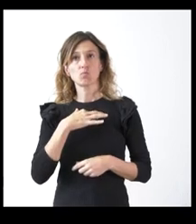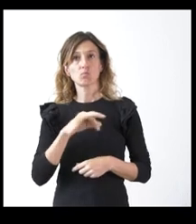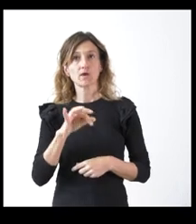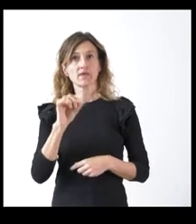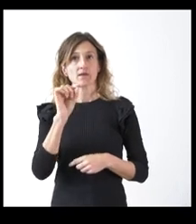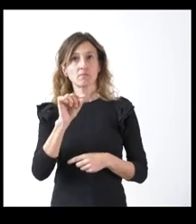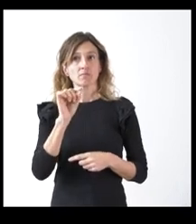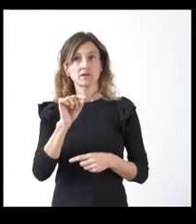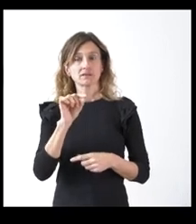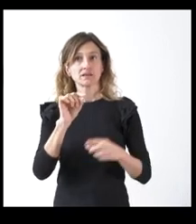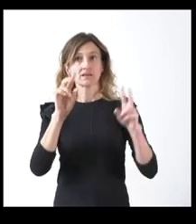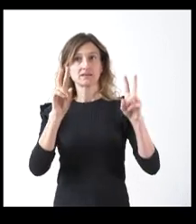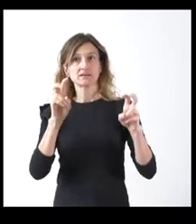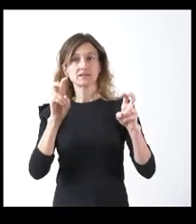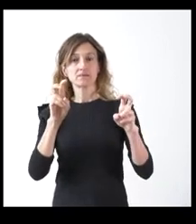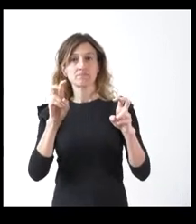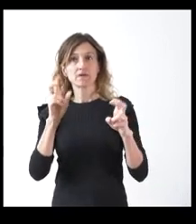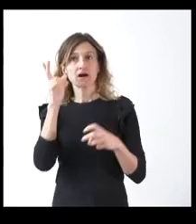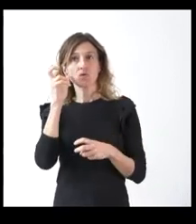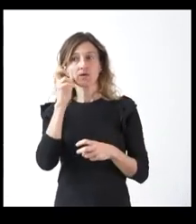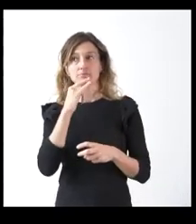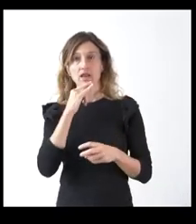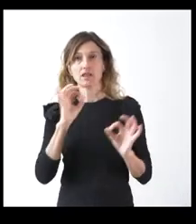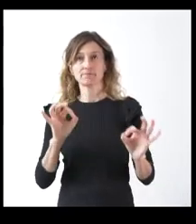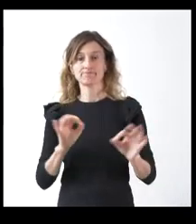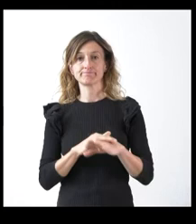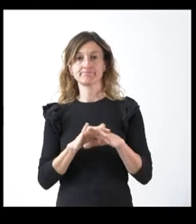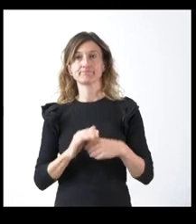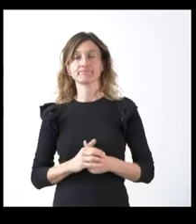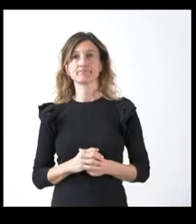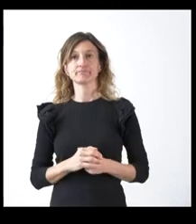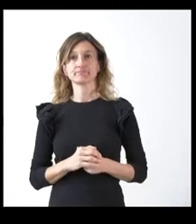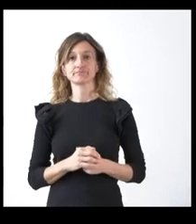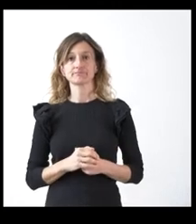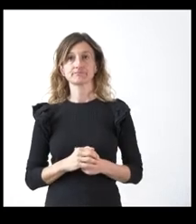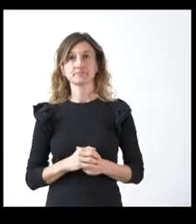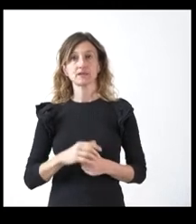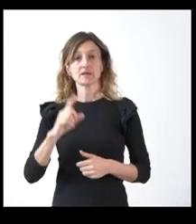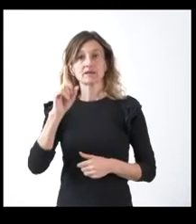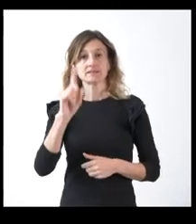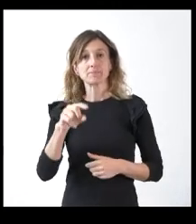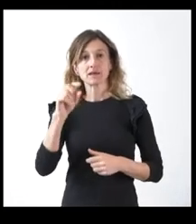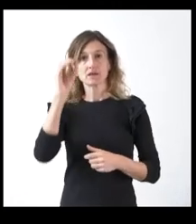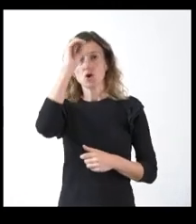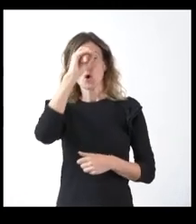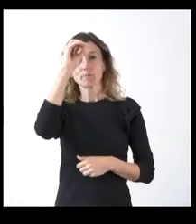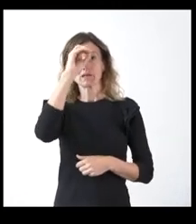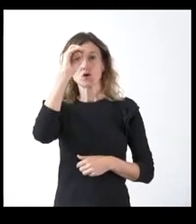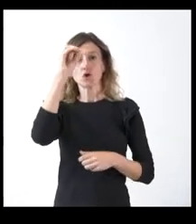momento a la reserva retirado esa restricción también quería pedir una valoración